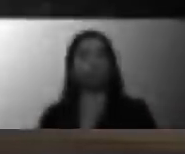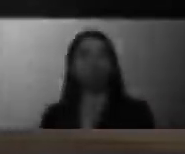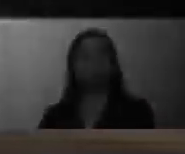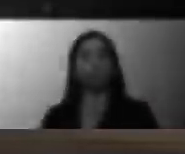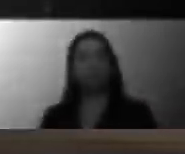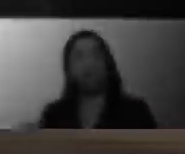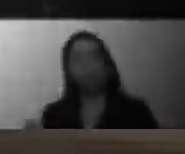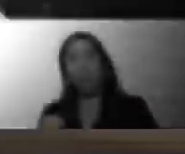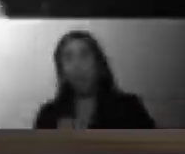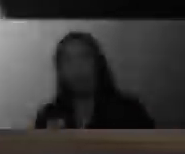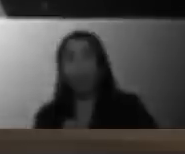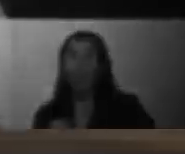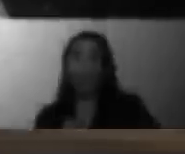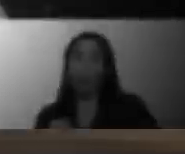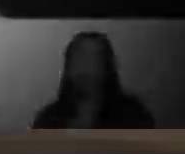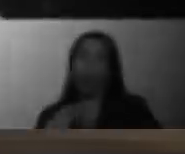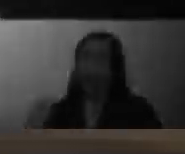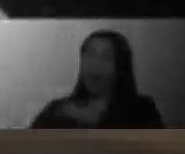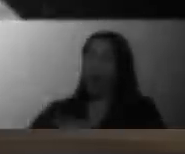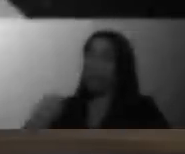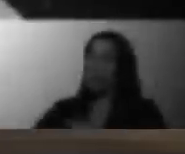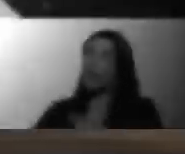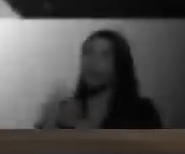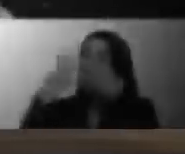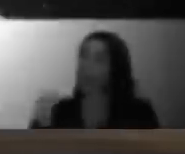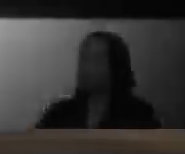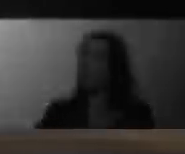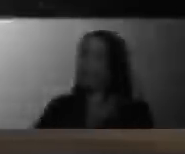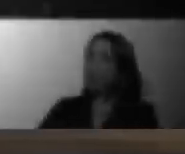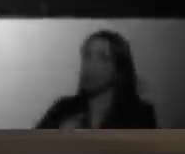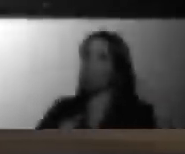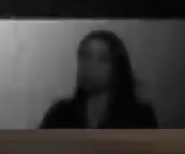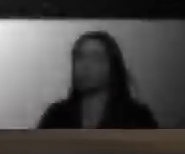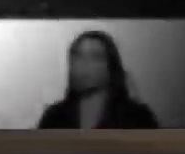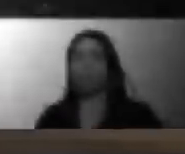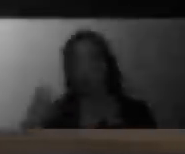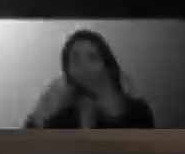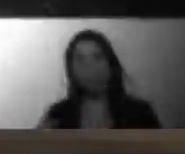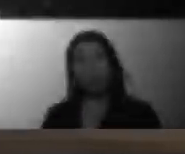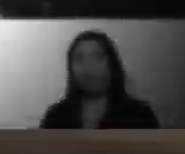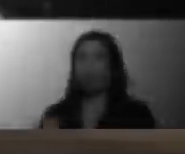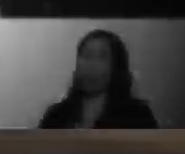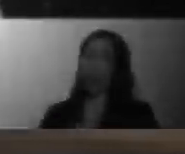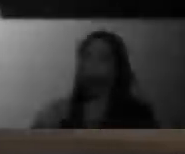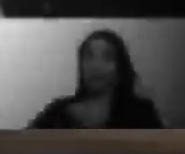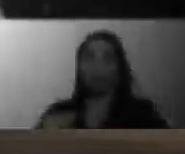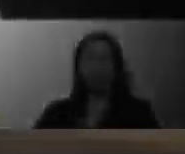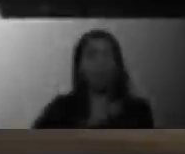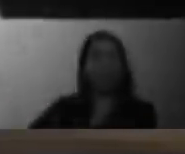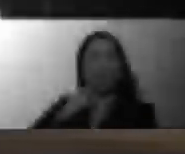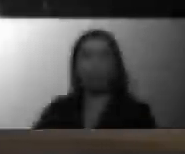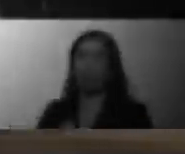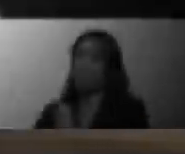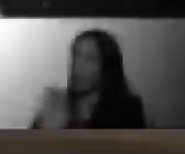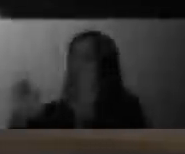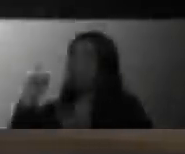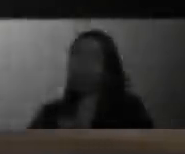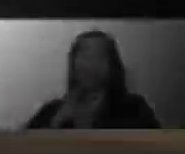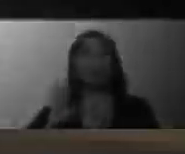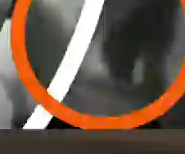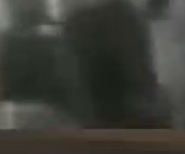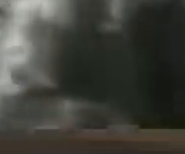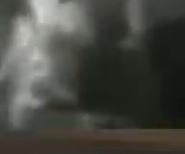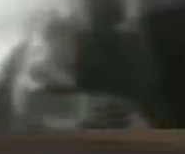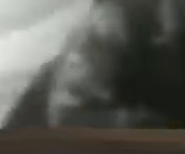agua. Barnes aclaró que se abrió en un procedimiento administrativo por una toma de agua encontrada en sus terrenos que